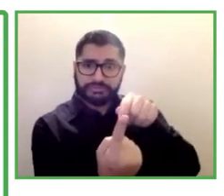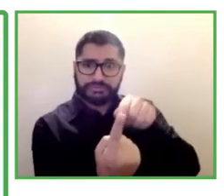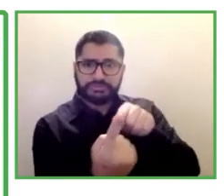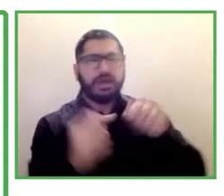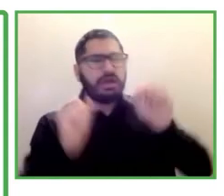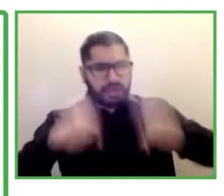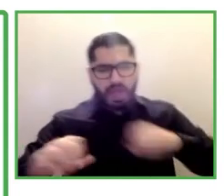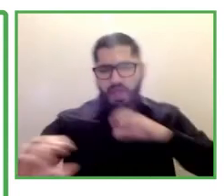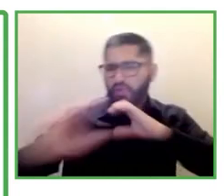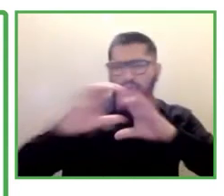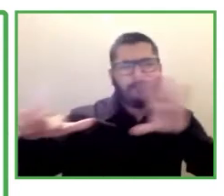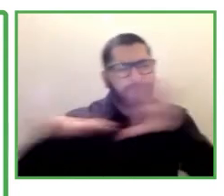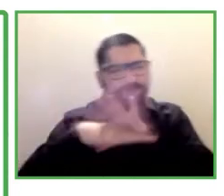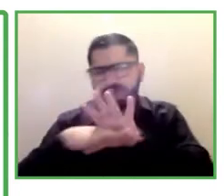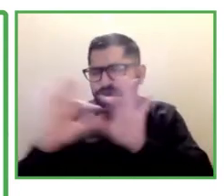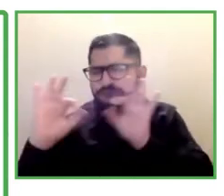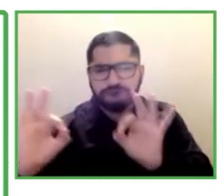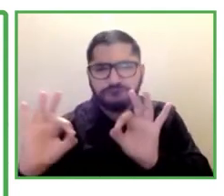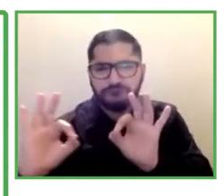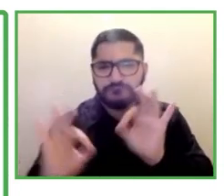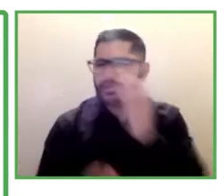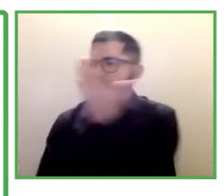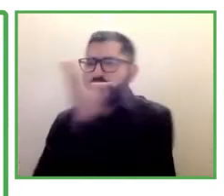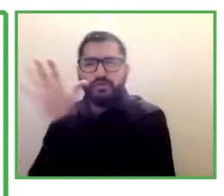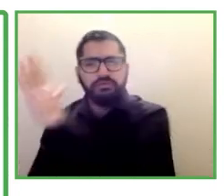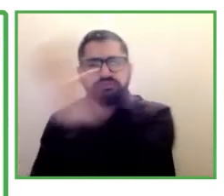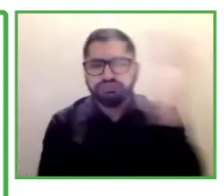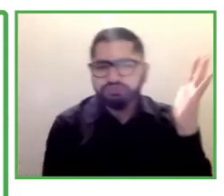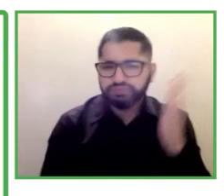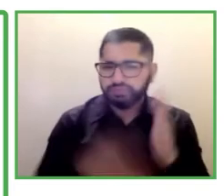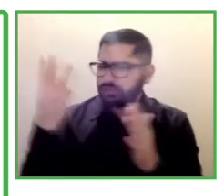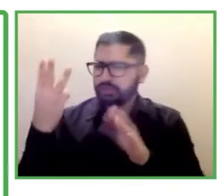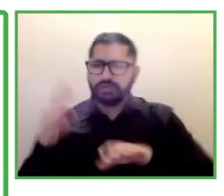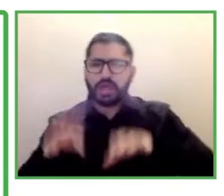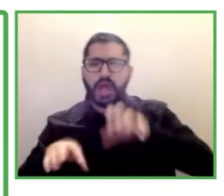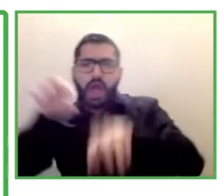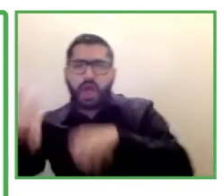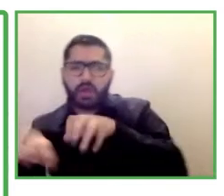lobo, un conejo, y creo que